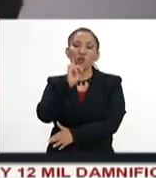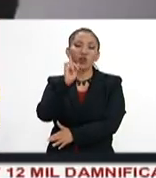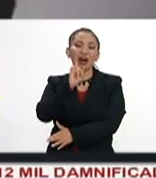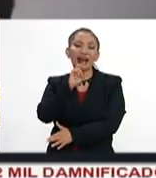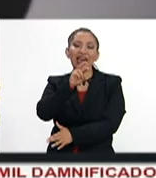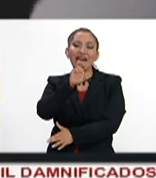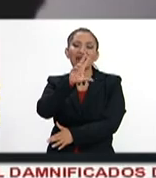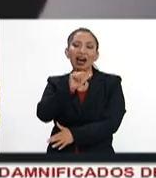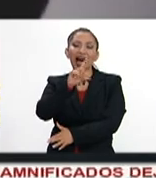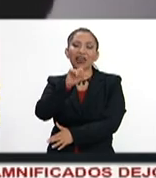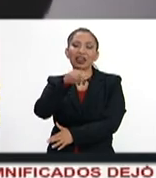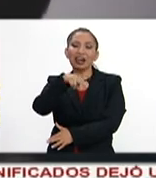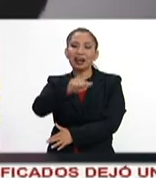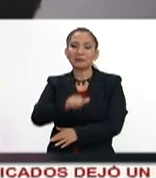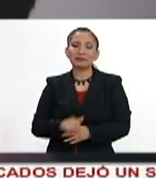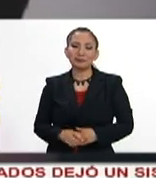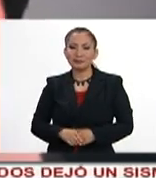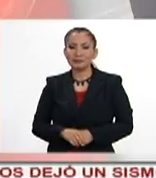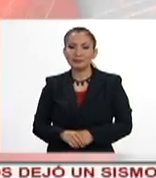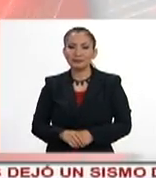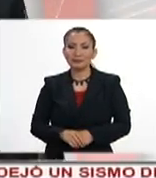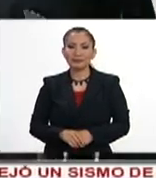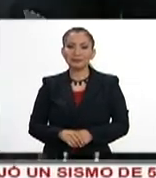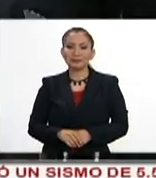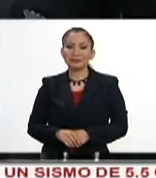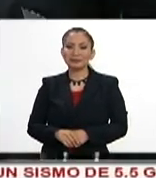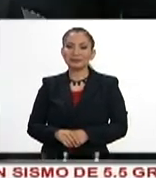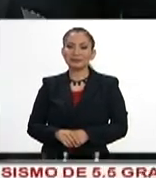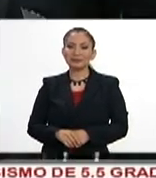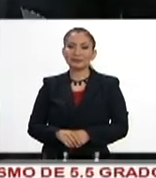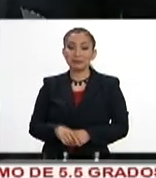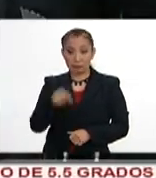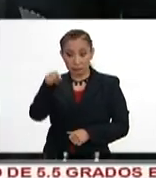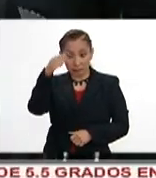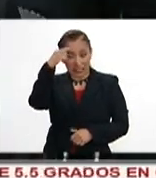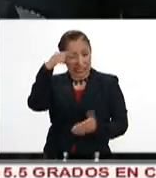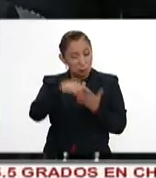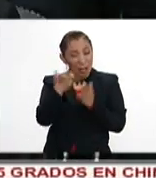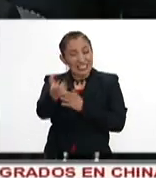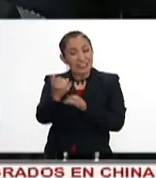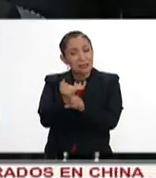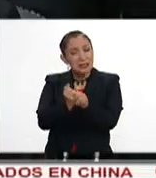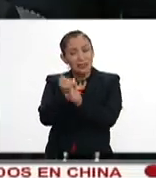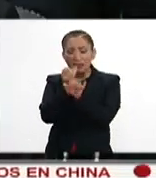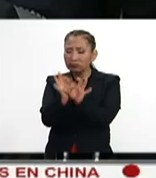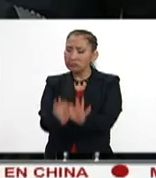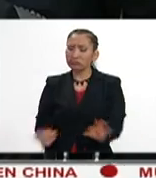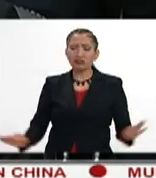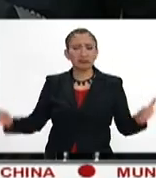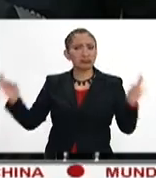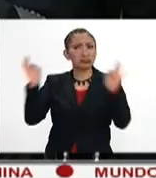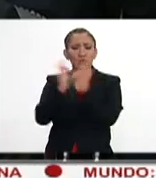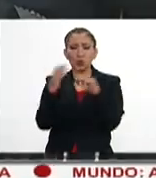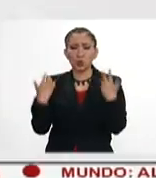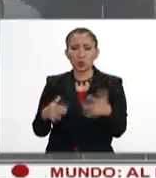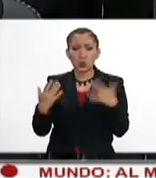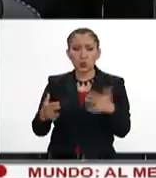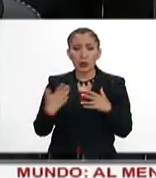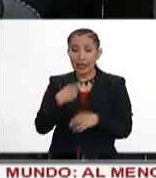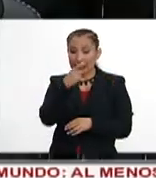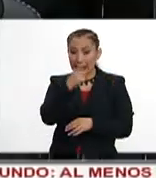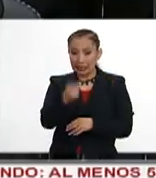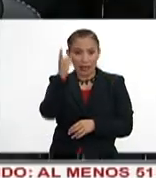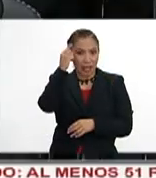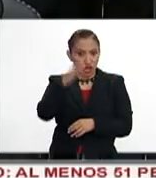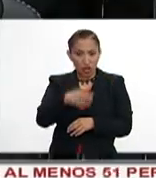local de Veracruz, Eva Cadena. Lo consideramos como una investigación sumamente importante.